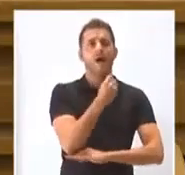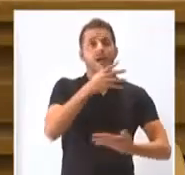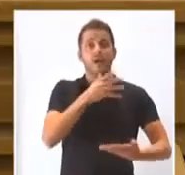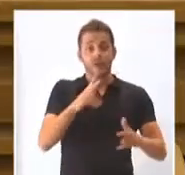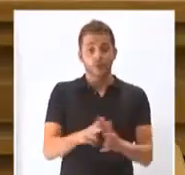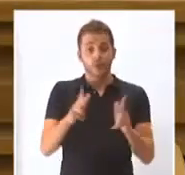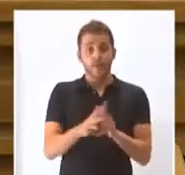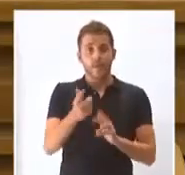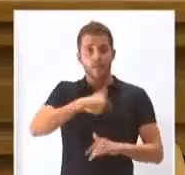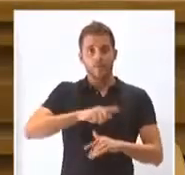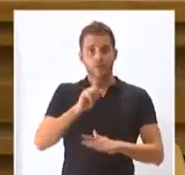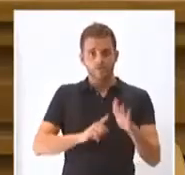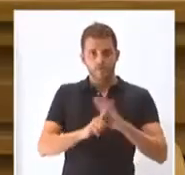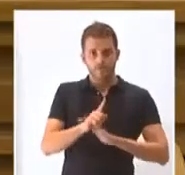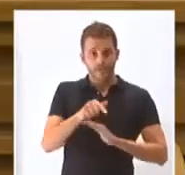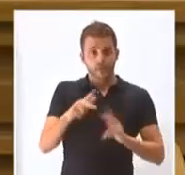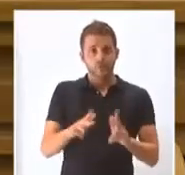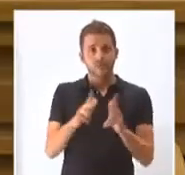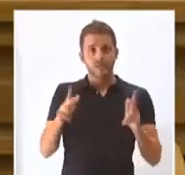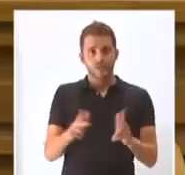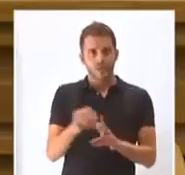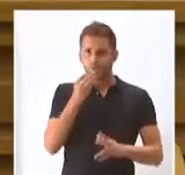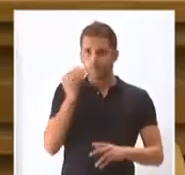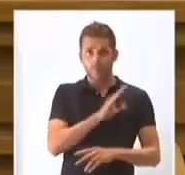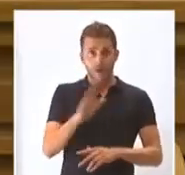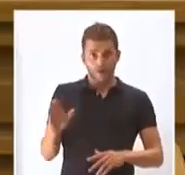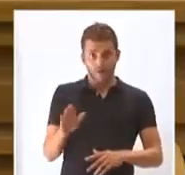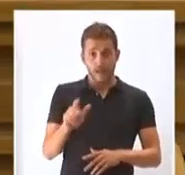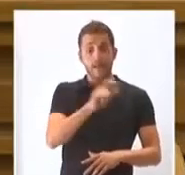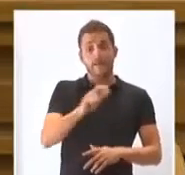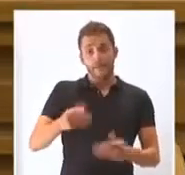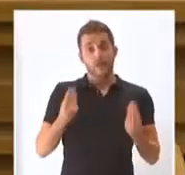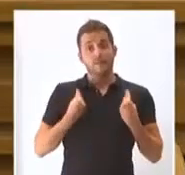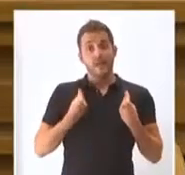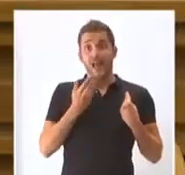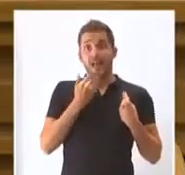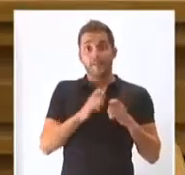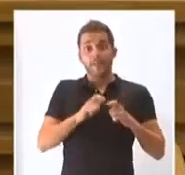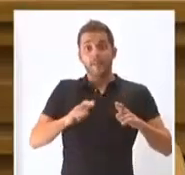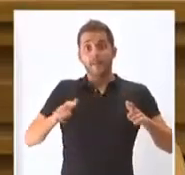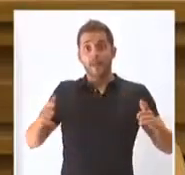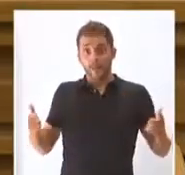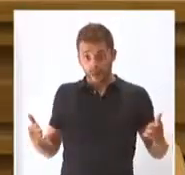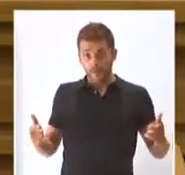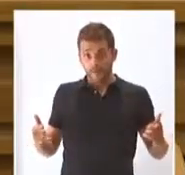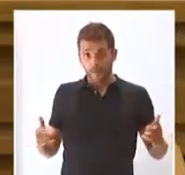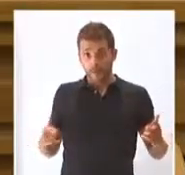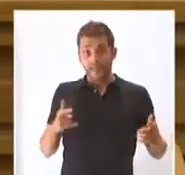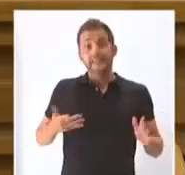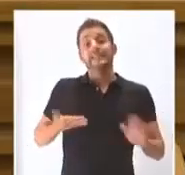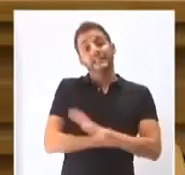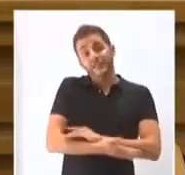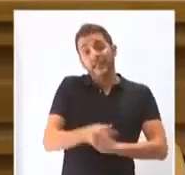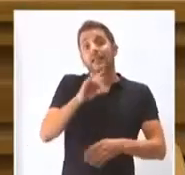fabricando es una sociedad de éxito la gente cada vez vive más como consecuencia de que vive más aparecen enfermedades nuevas